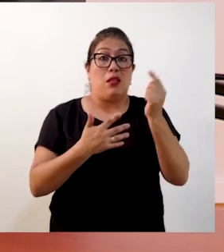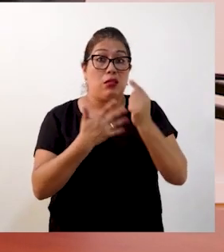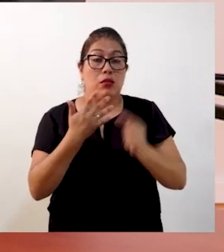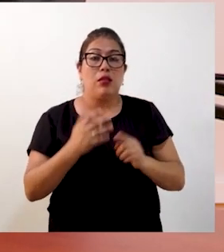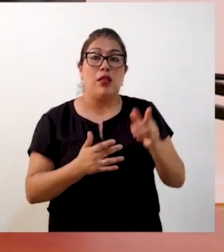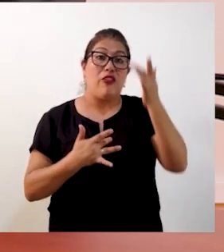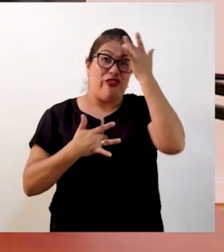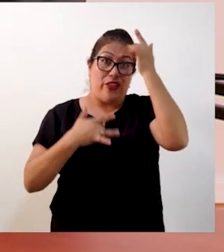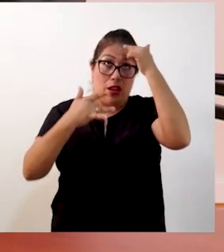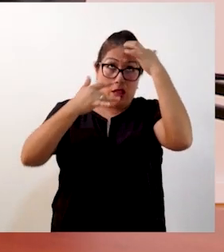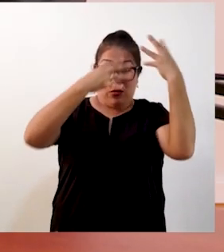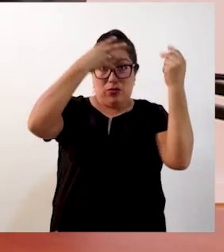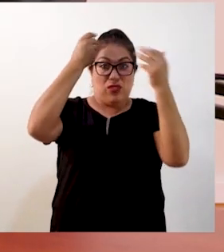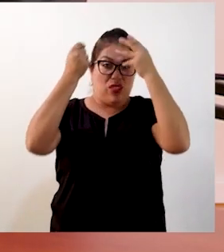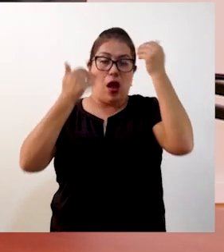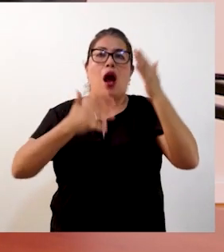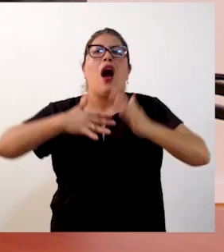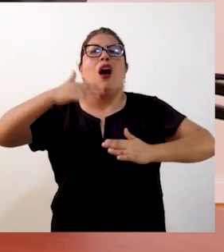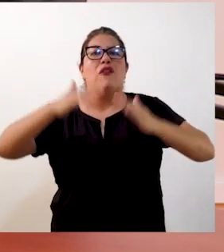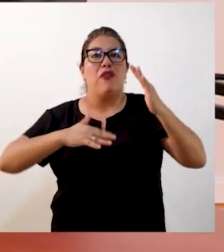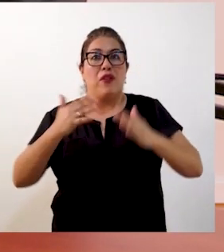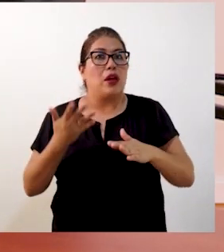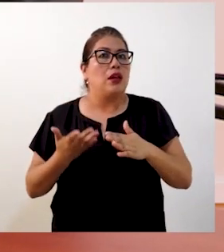con enfermedad de Alzheimer,